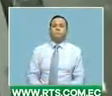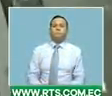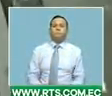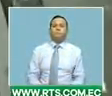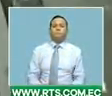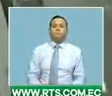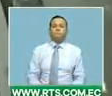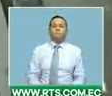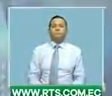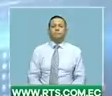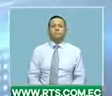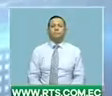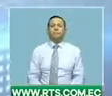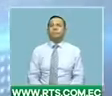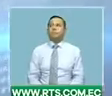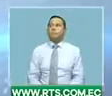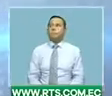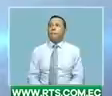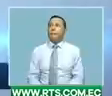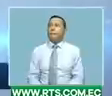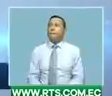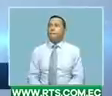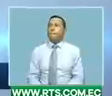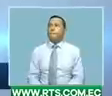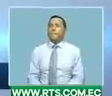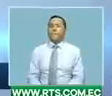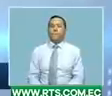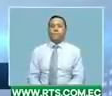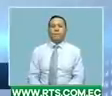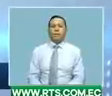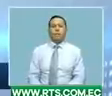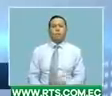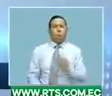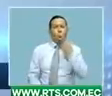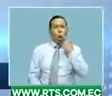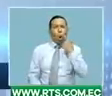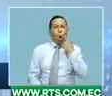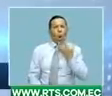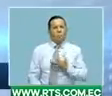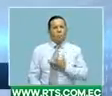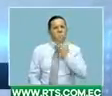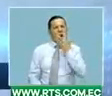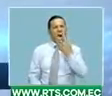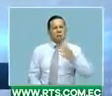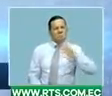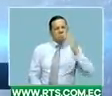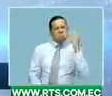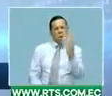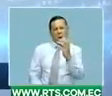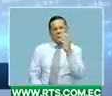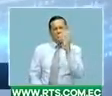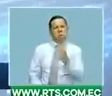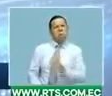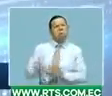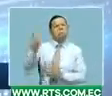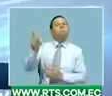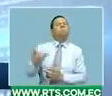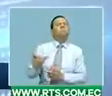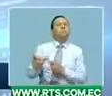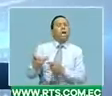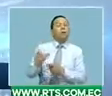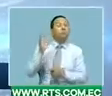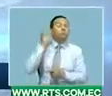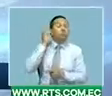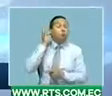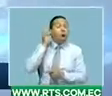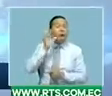la policía y y ahí nos encontraremos. En breve, nueva agresión a una agente de la